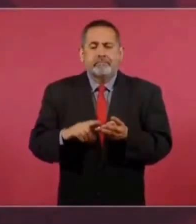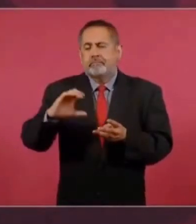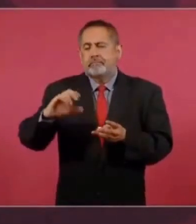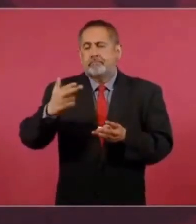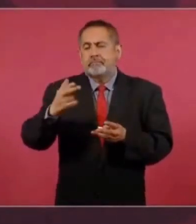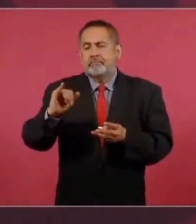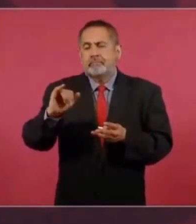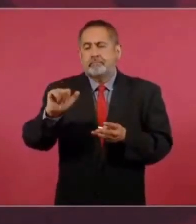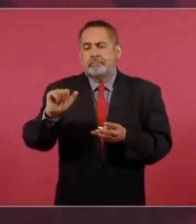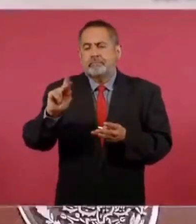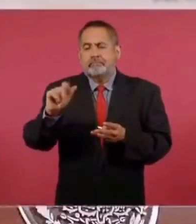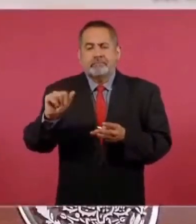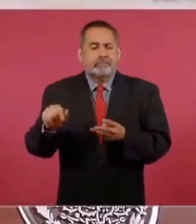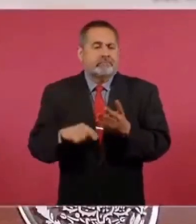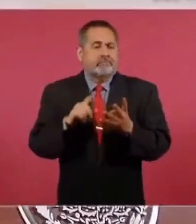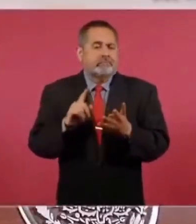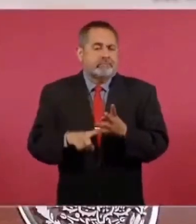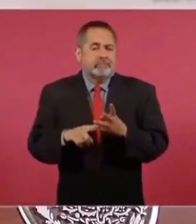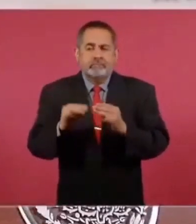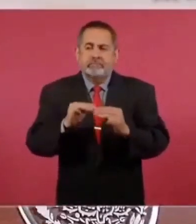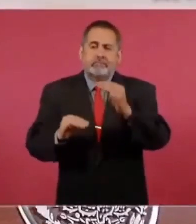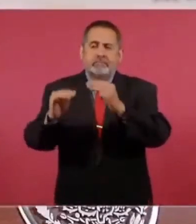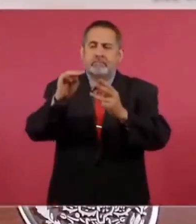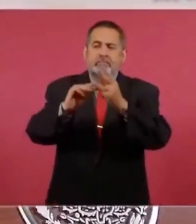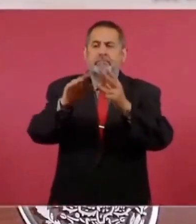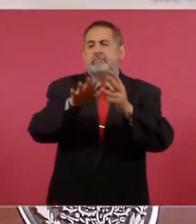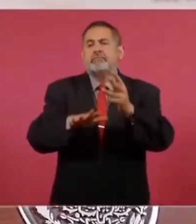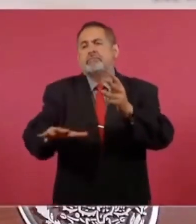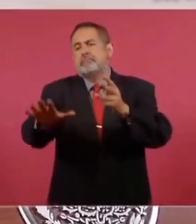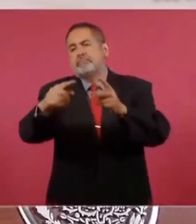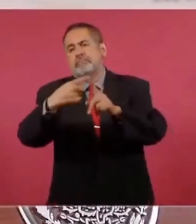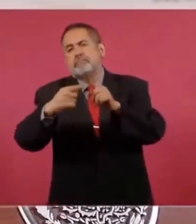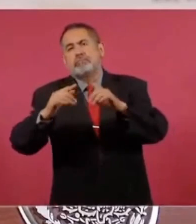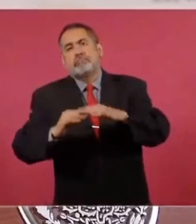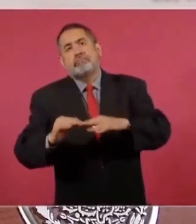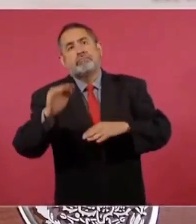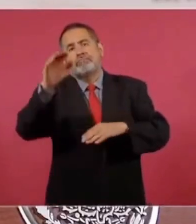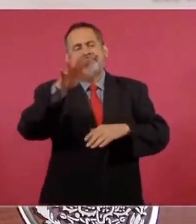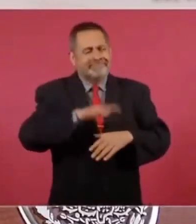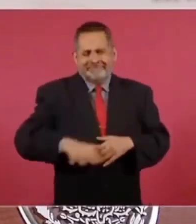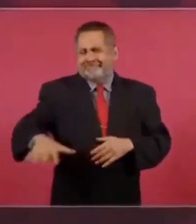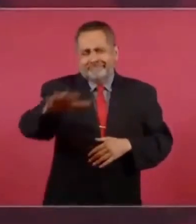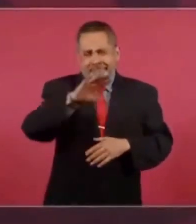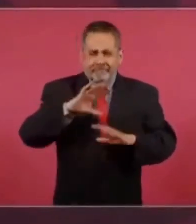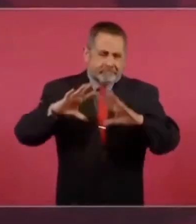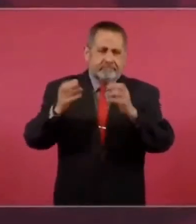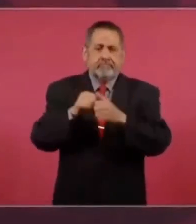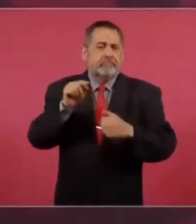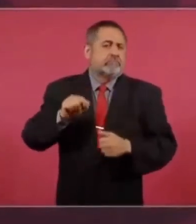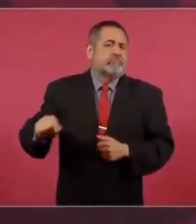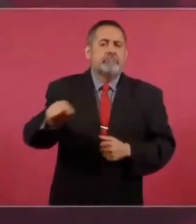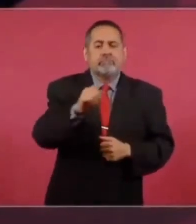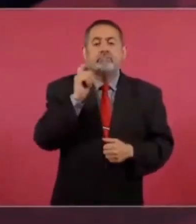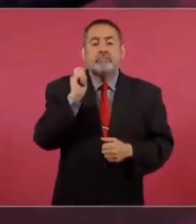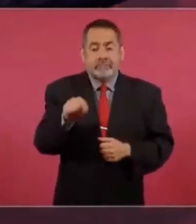Chilapa, en la montaña baja, montaña media, montaña alta.